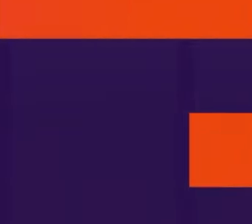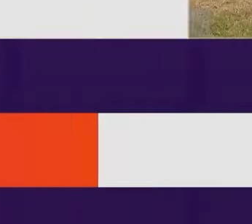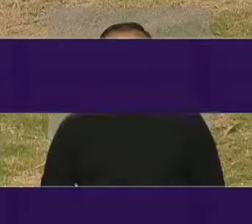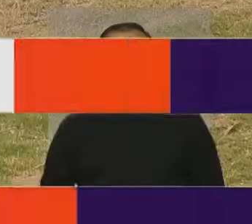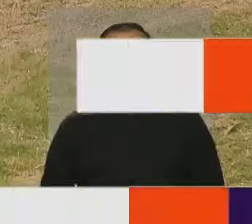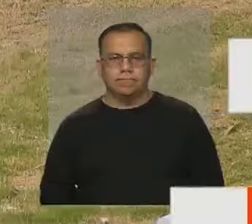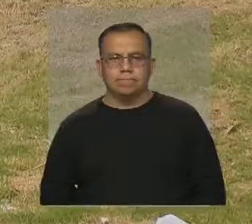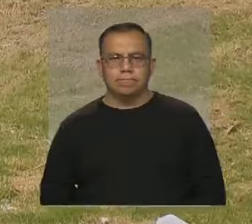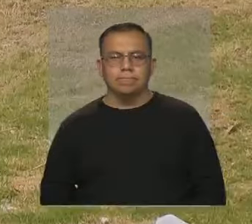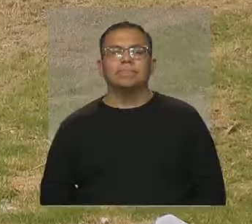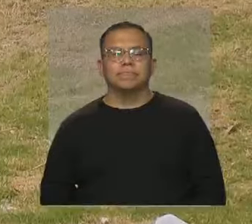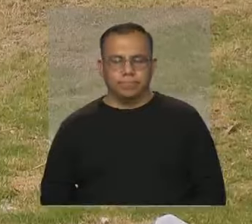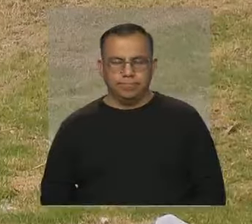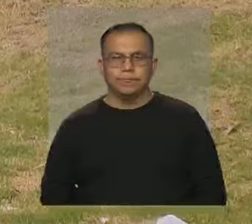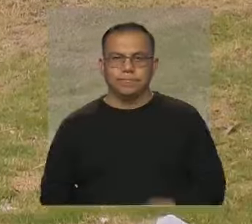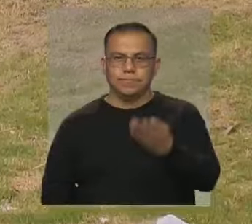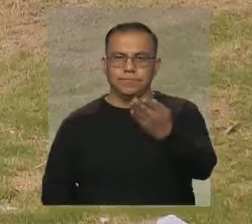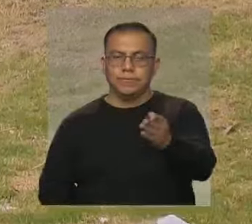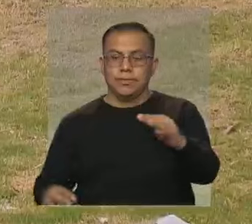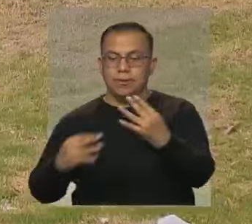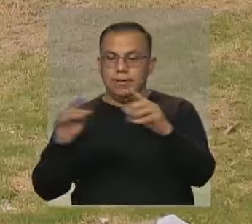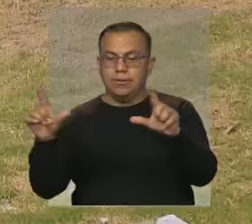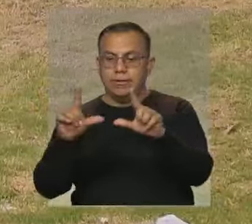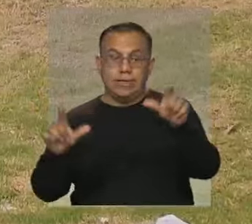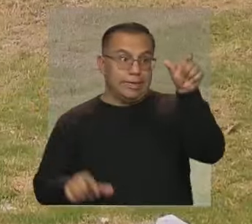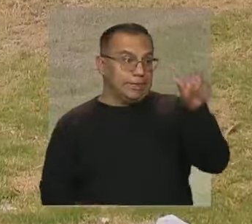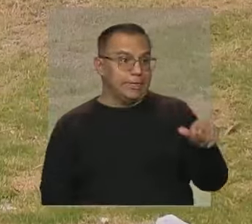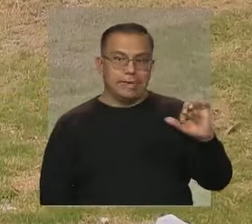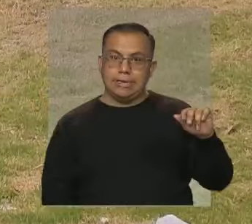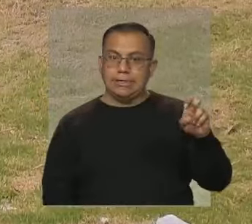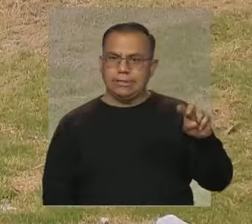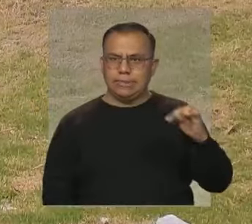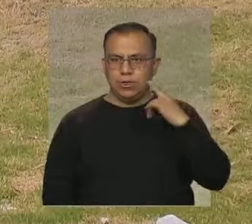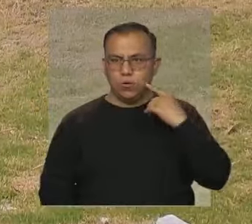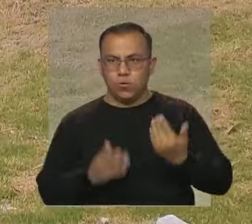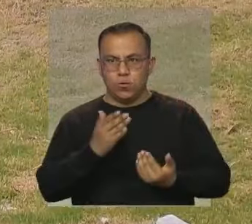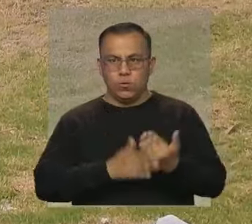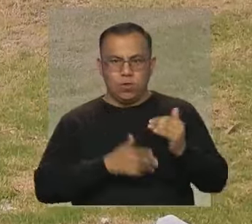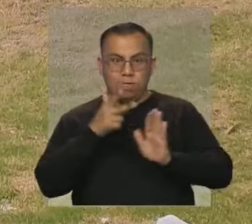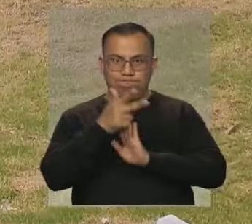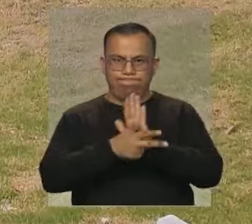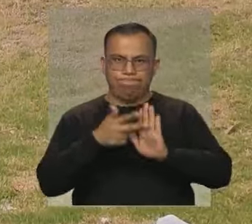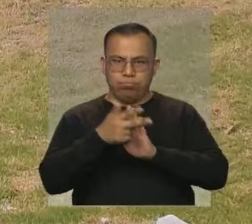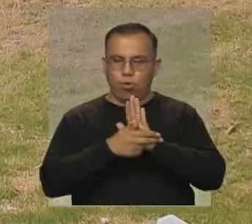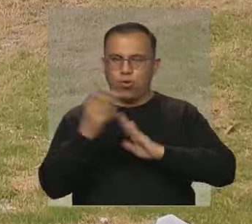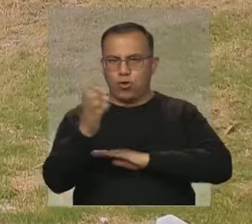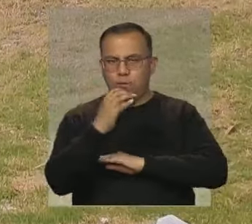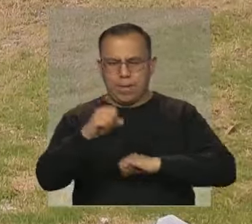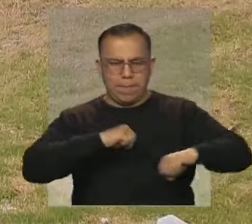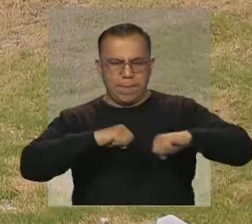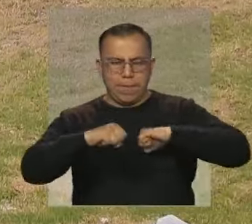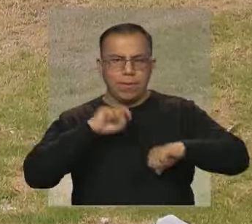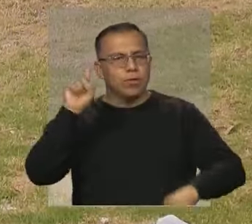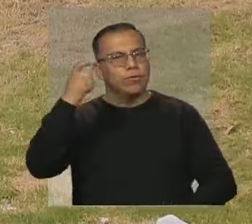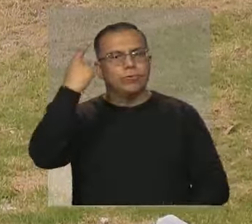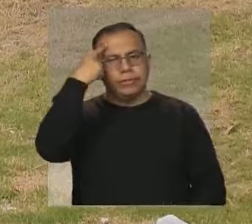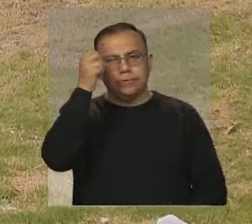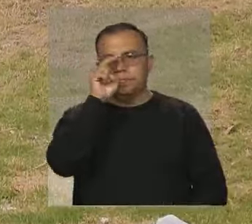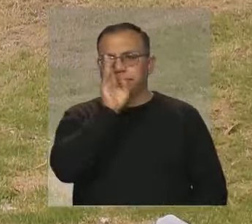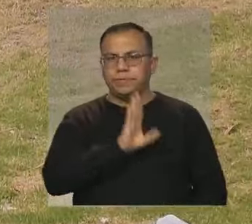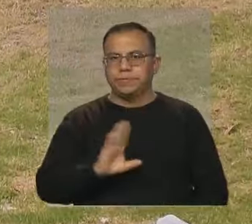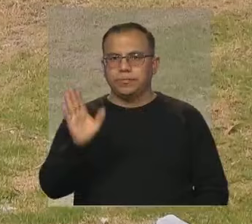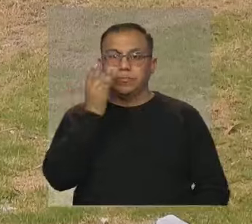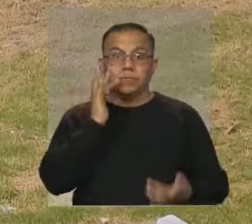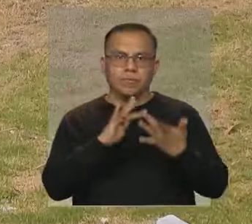detalles Cristian y televidentes muy buenas tardes con la activación del corredor ferreo en Colombia el gobierno nacional Busca